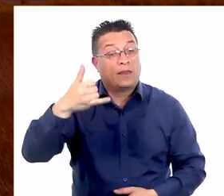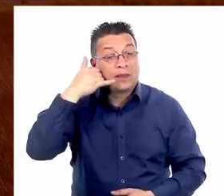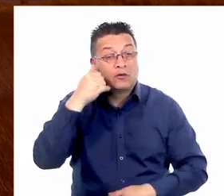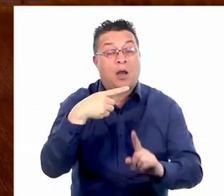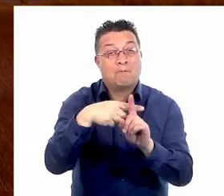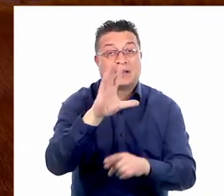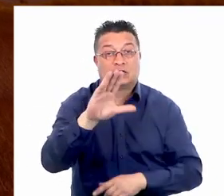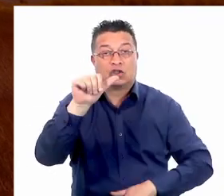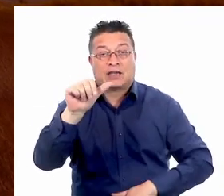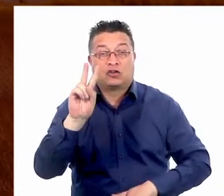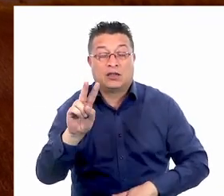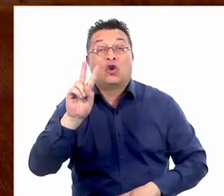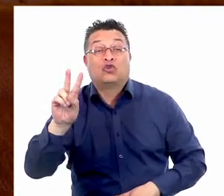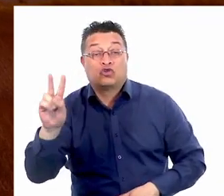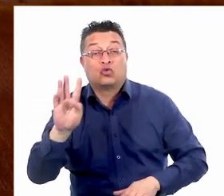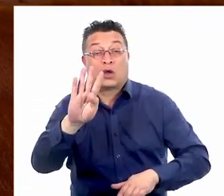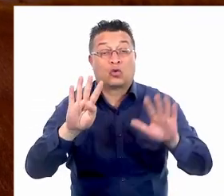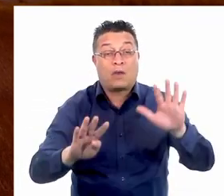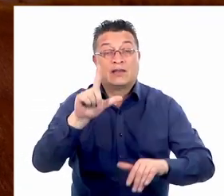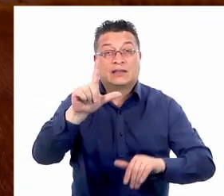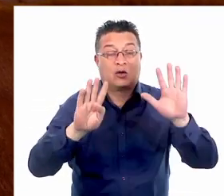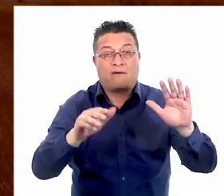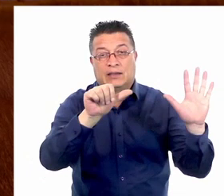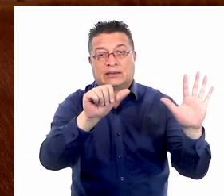www.defensorianines.cl o al teléfono más